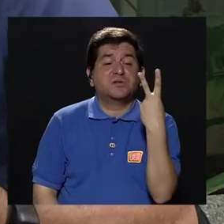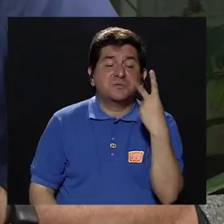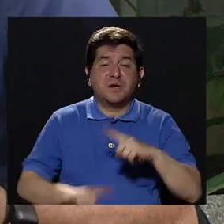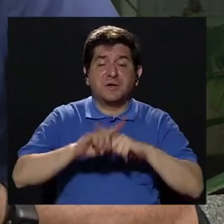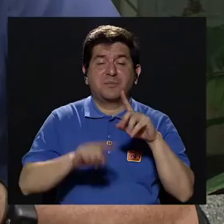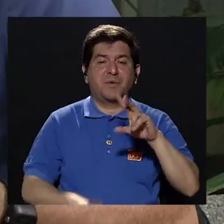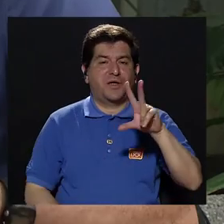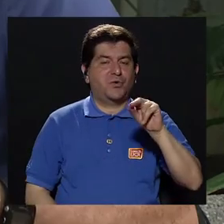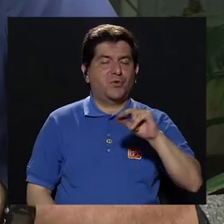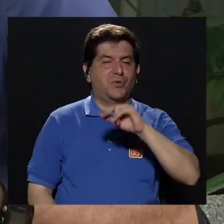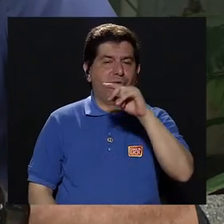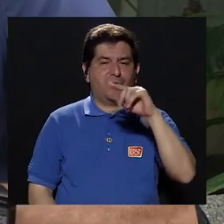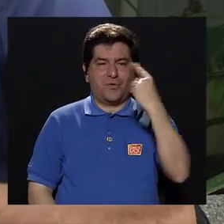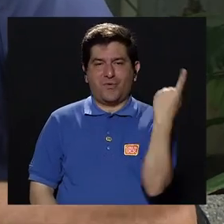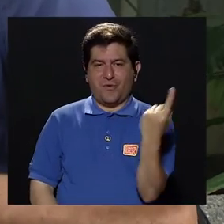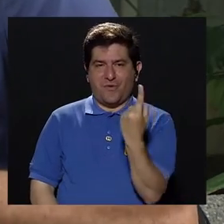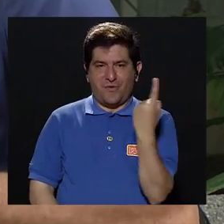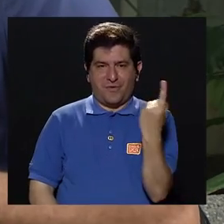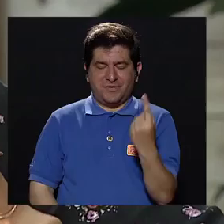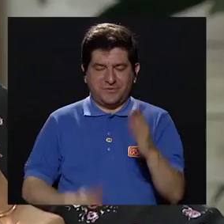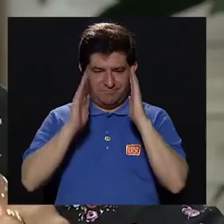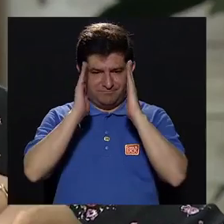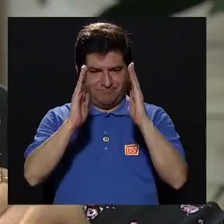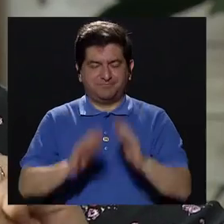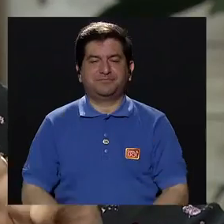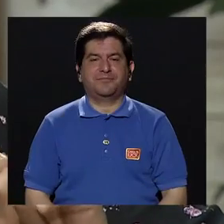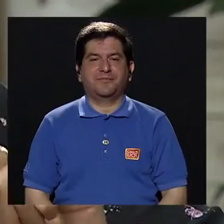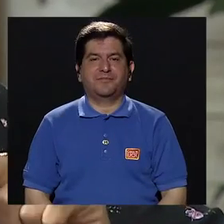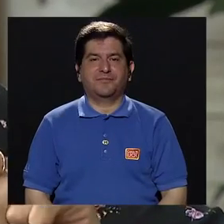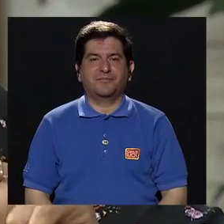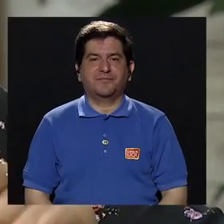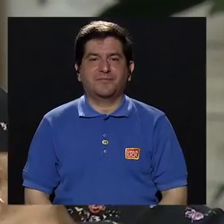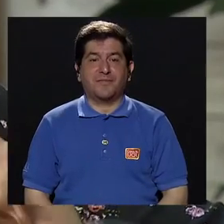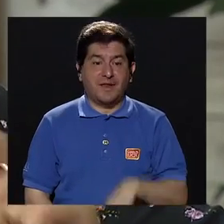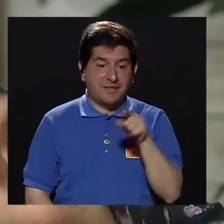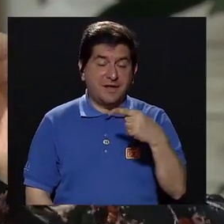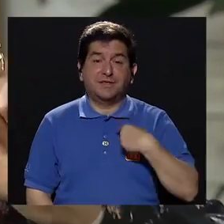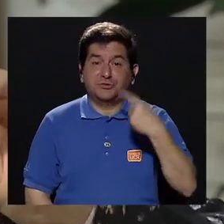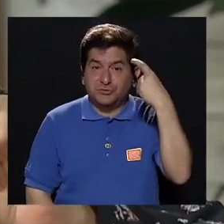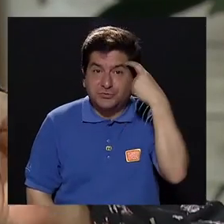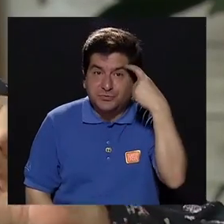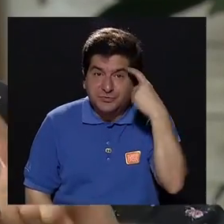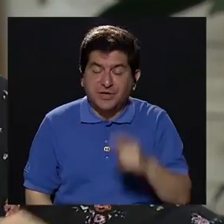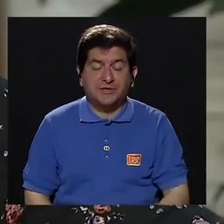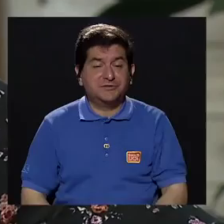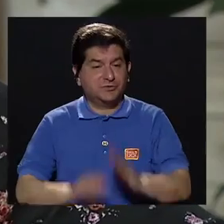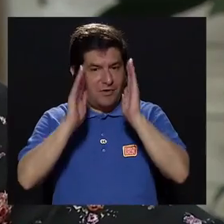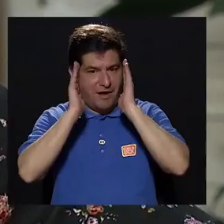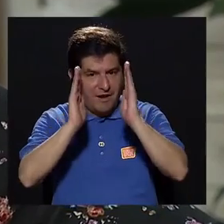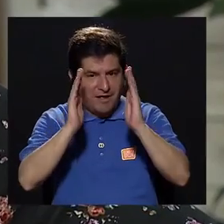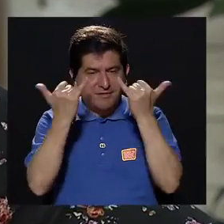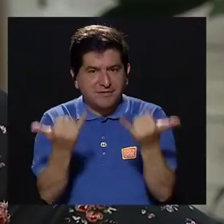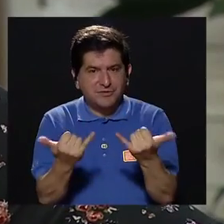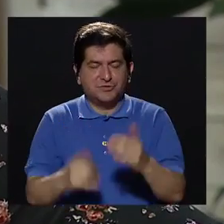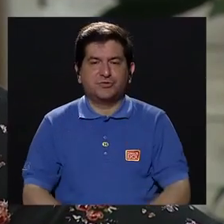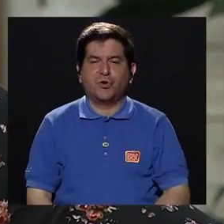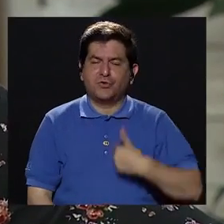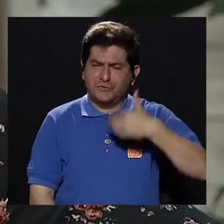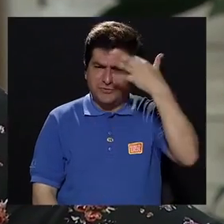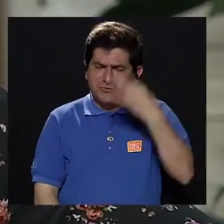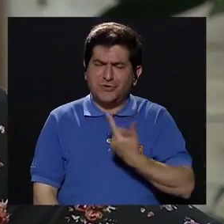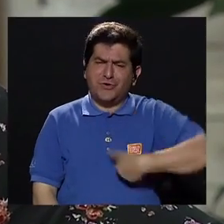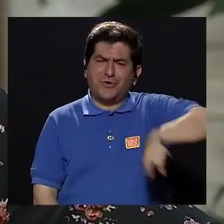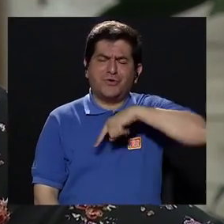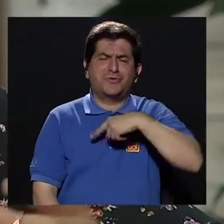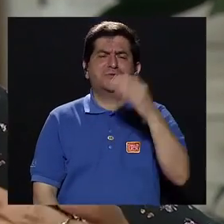los vemos, pero no siempre los seguimos. Andrés, justamente de eso estoy pensando cuando lo escucho.